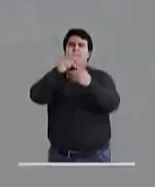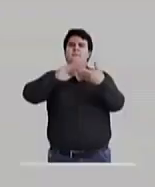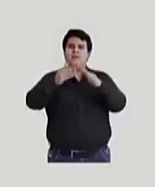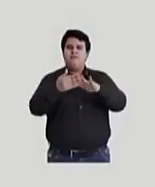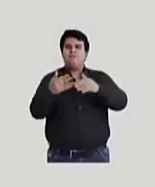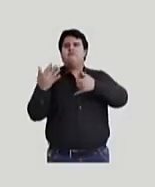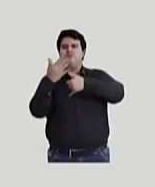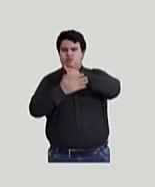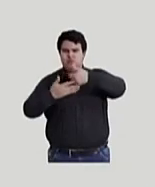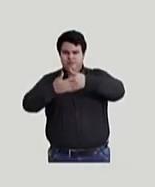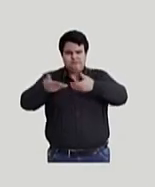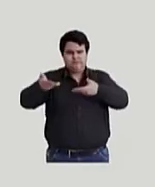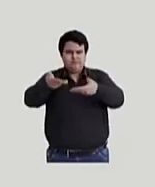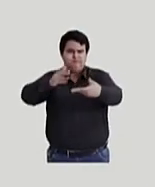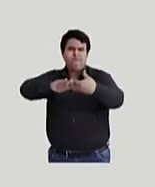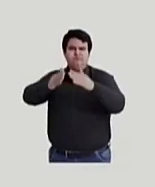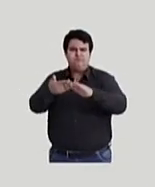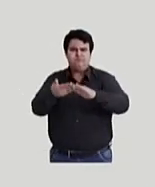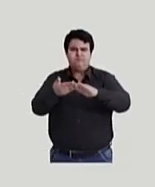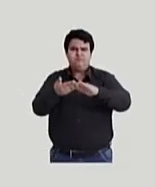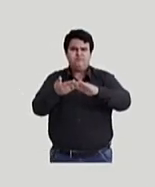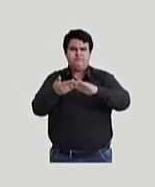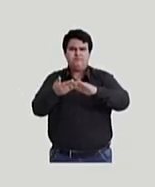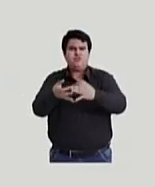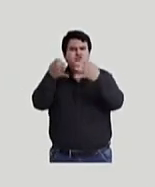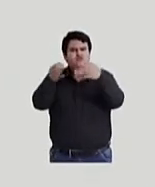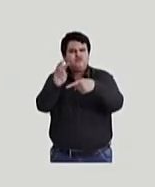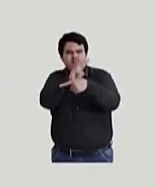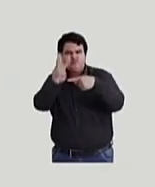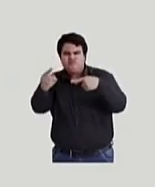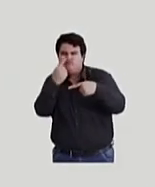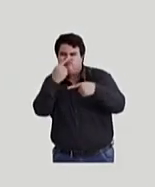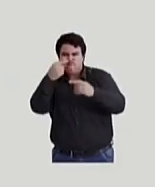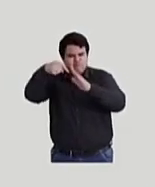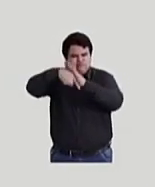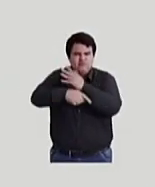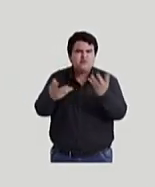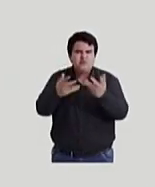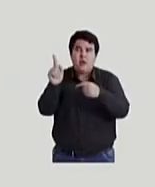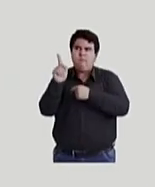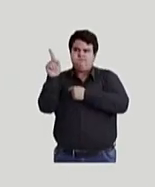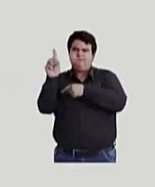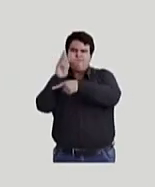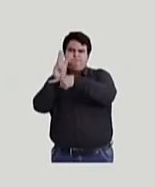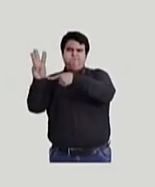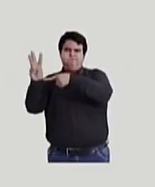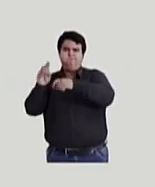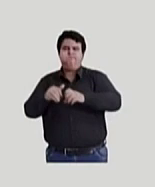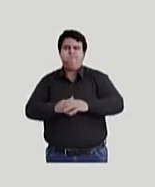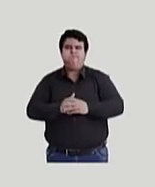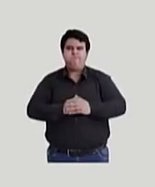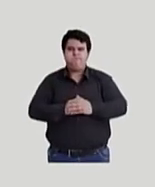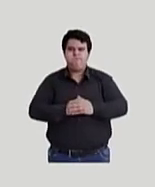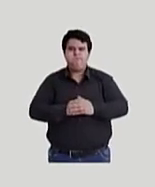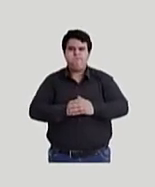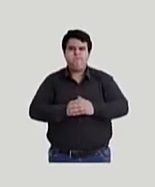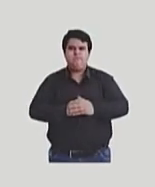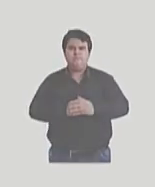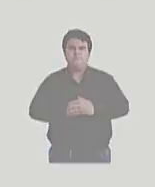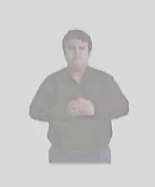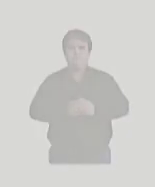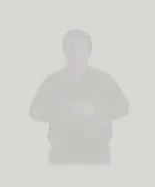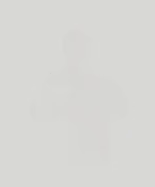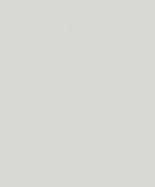aquí con esta estrategia es trabajar primero la gobernanza de esos territorios, segundo, pues mejorar también su